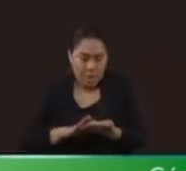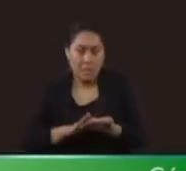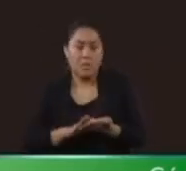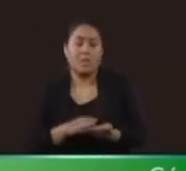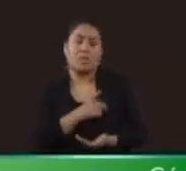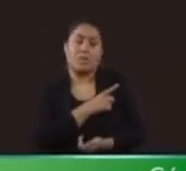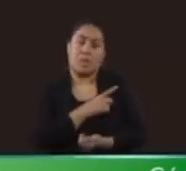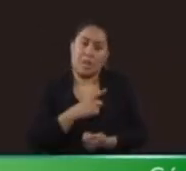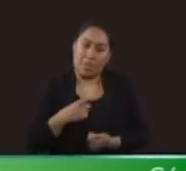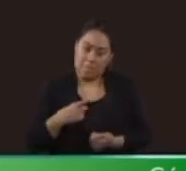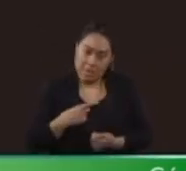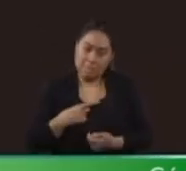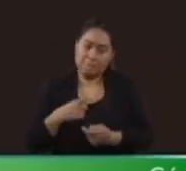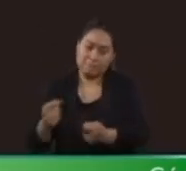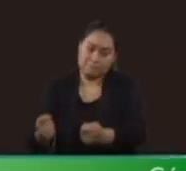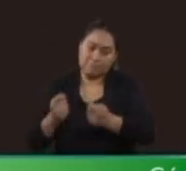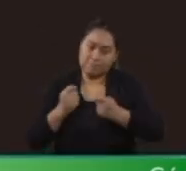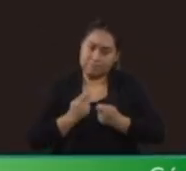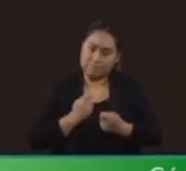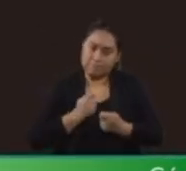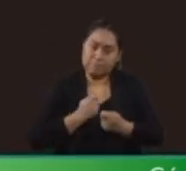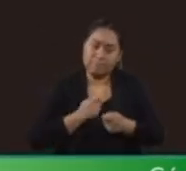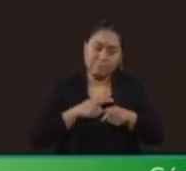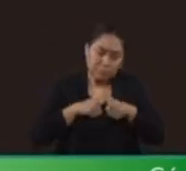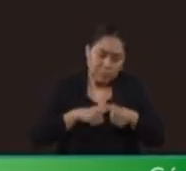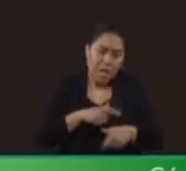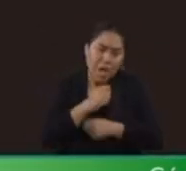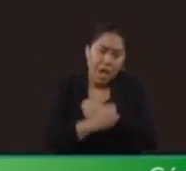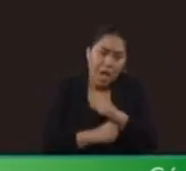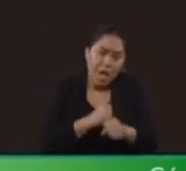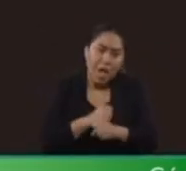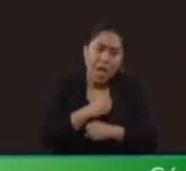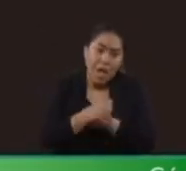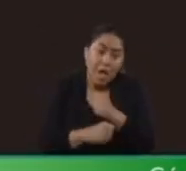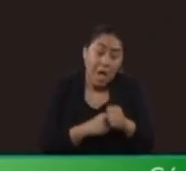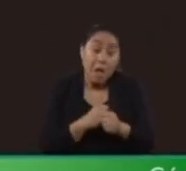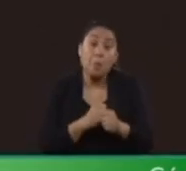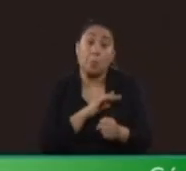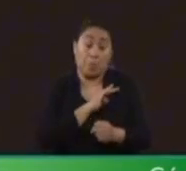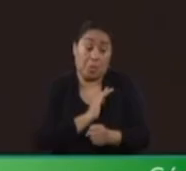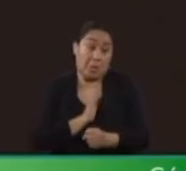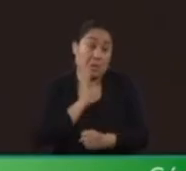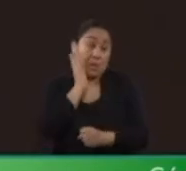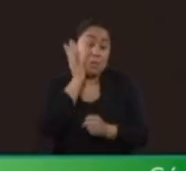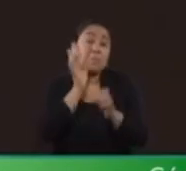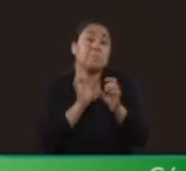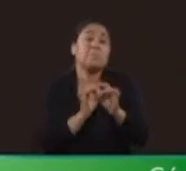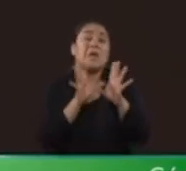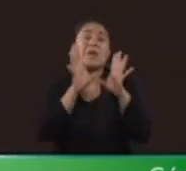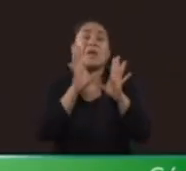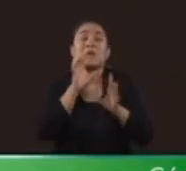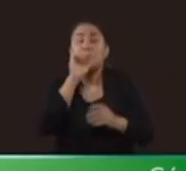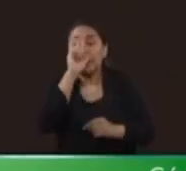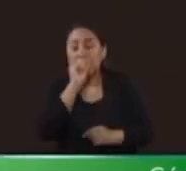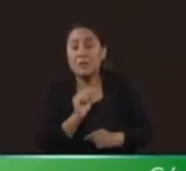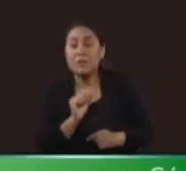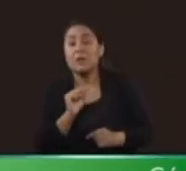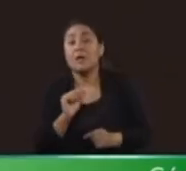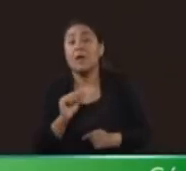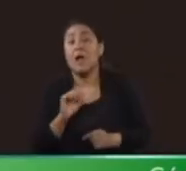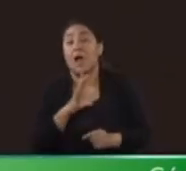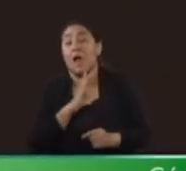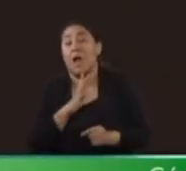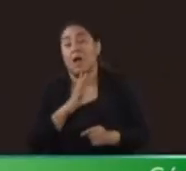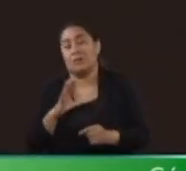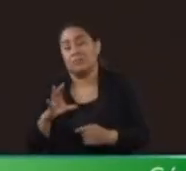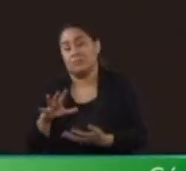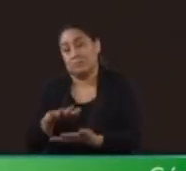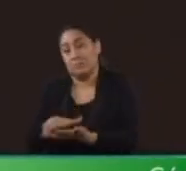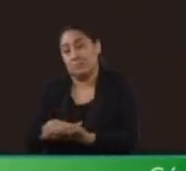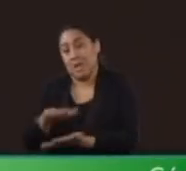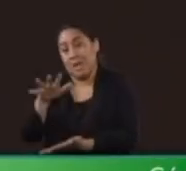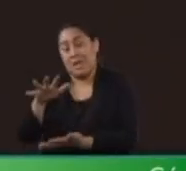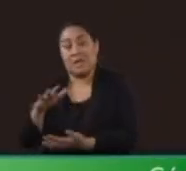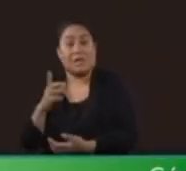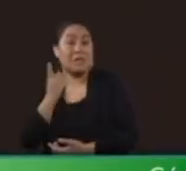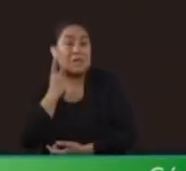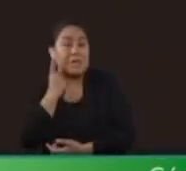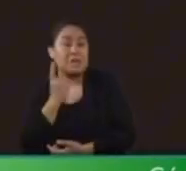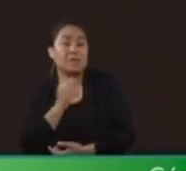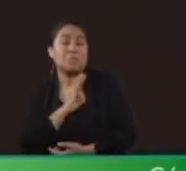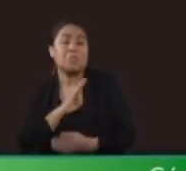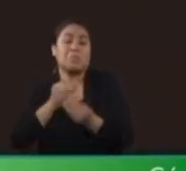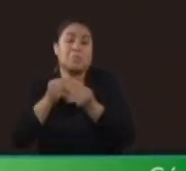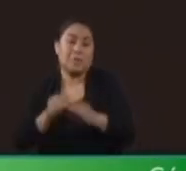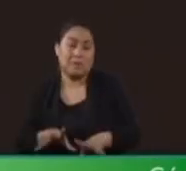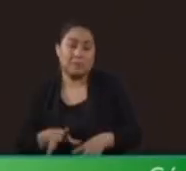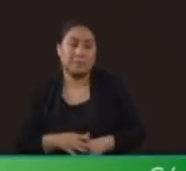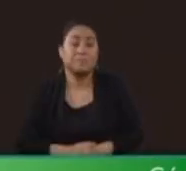siglos construir y que sin embargo se puede derrumbar en medio de la soberbia del poder mayoritario no olviden que lo